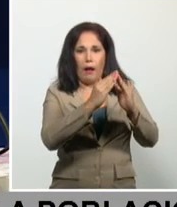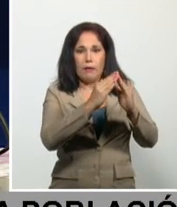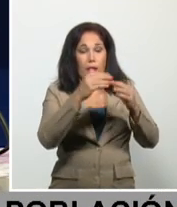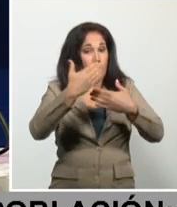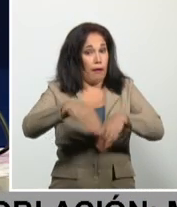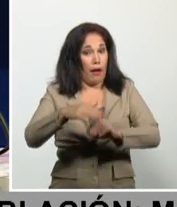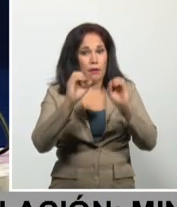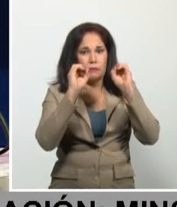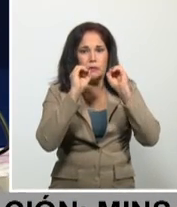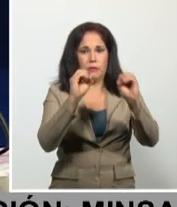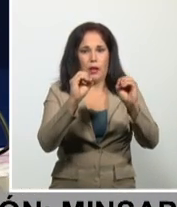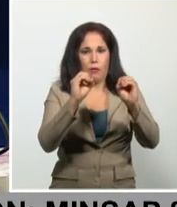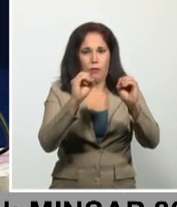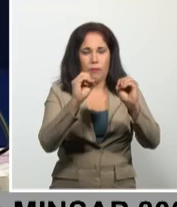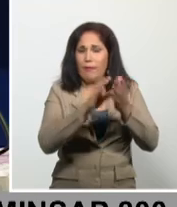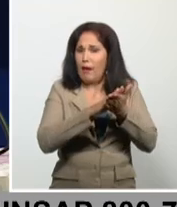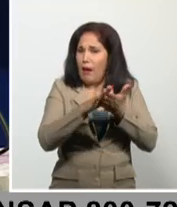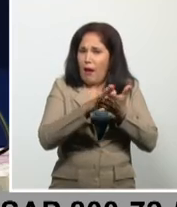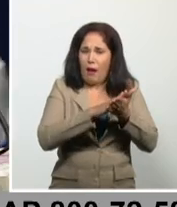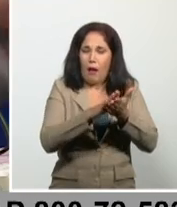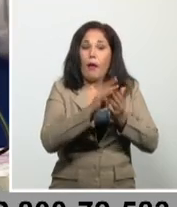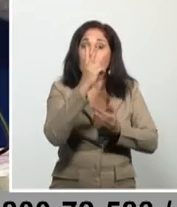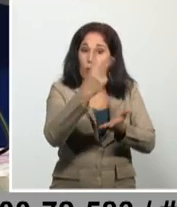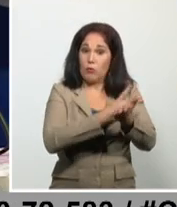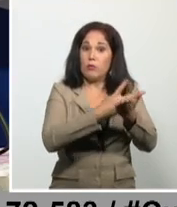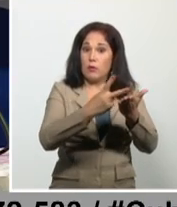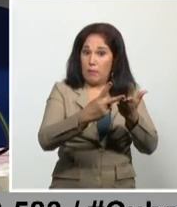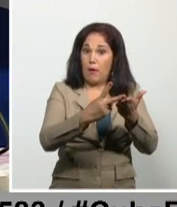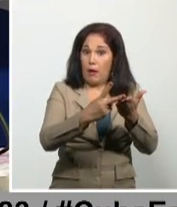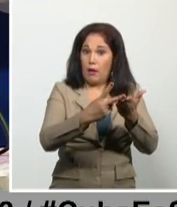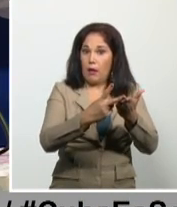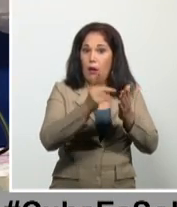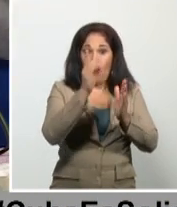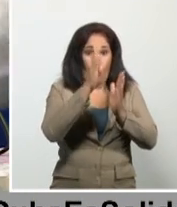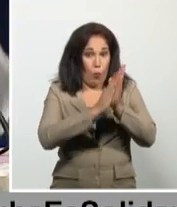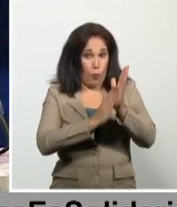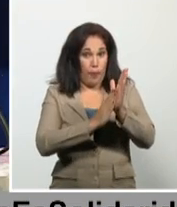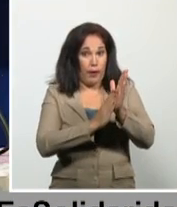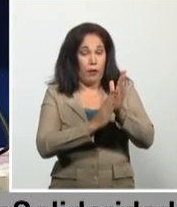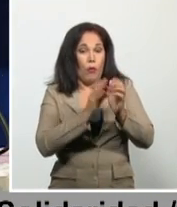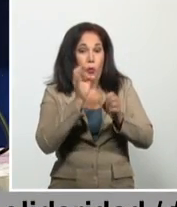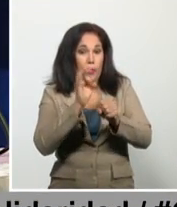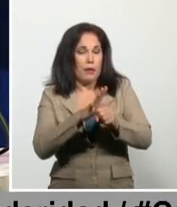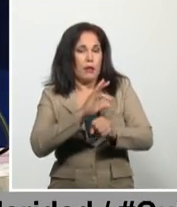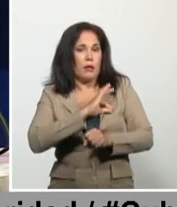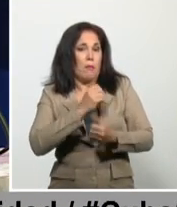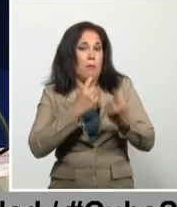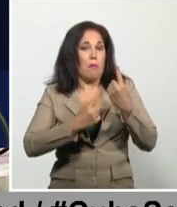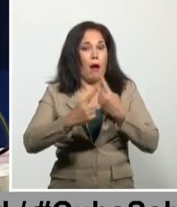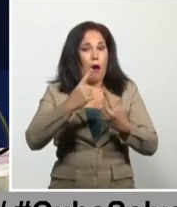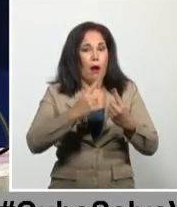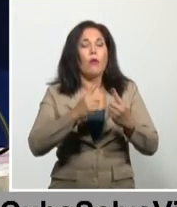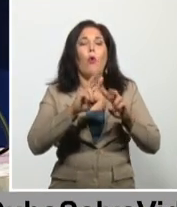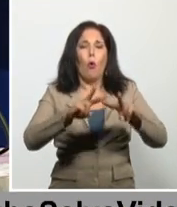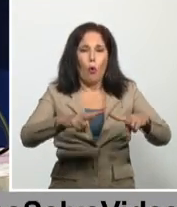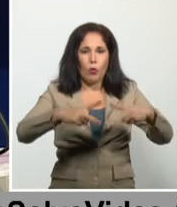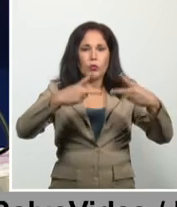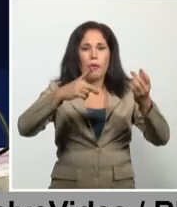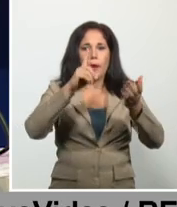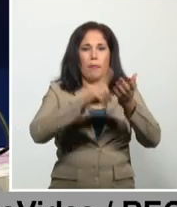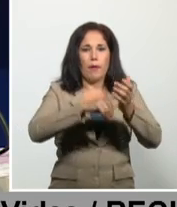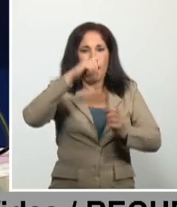lugar. A los 14 días, que ya es un mes desde que comenzaron los síntomas, pues se le hace de nuevo un